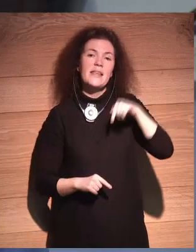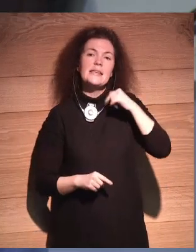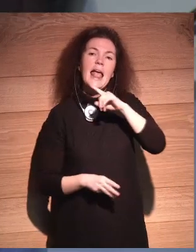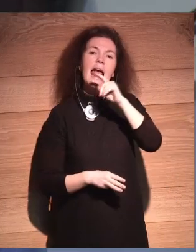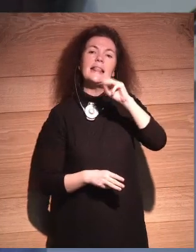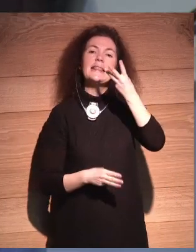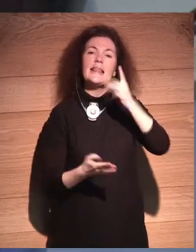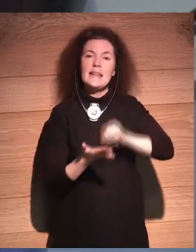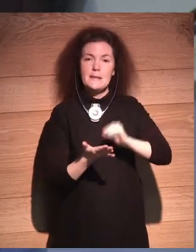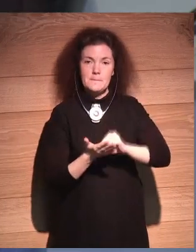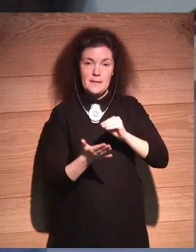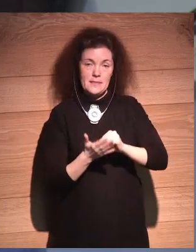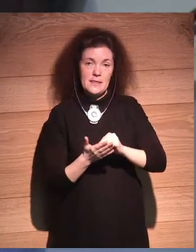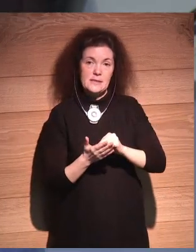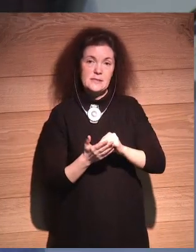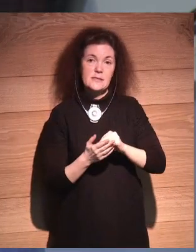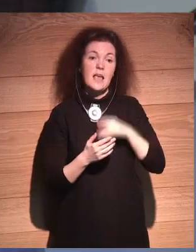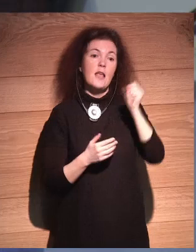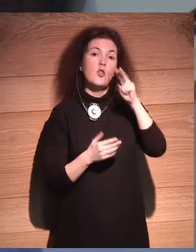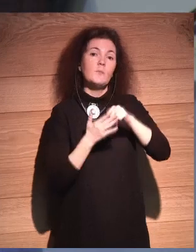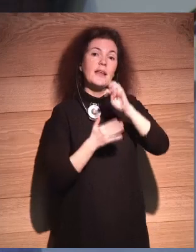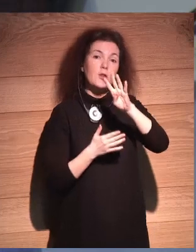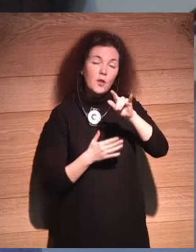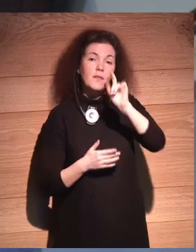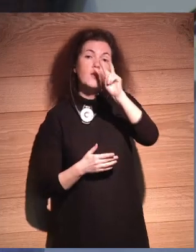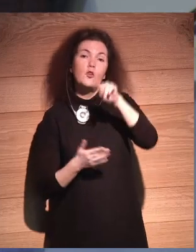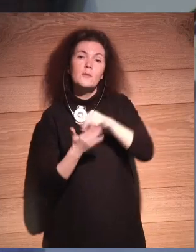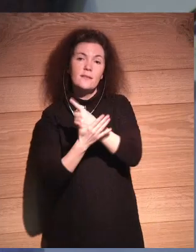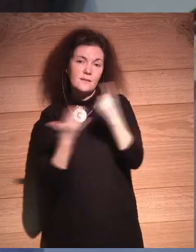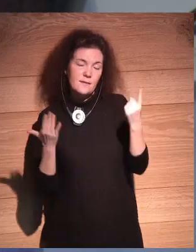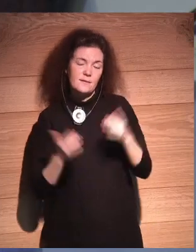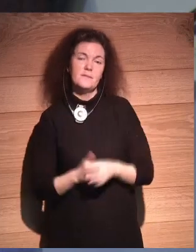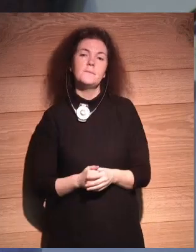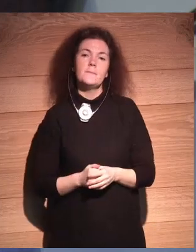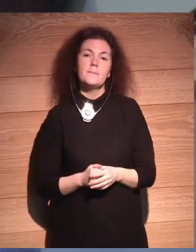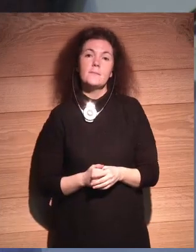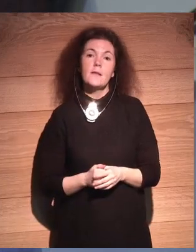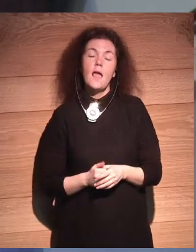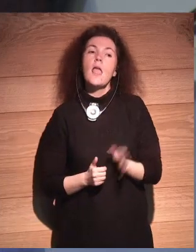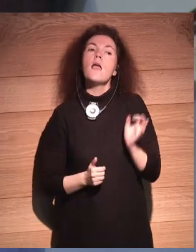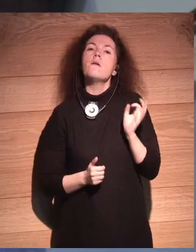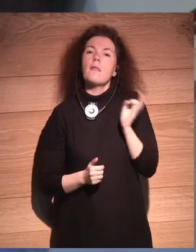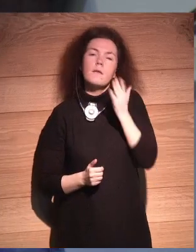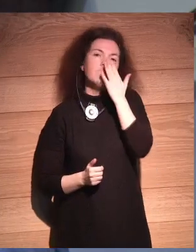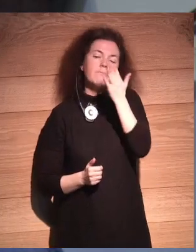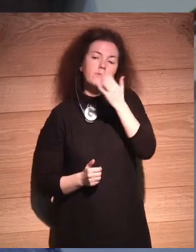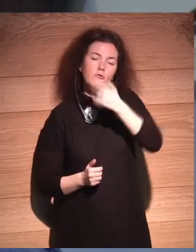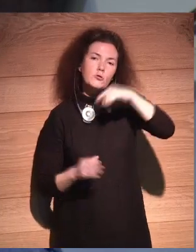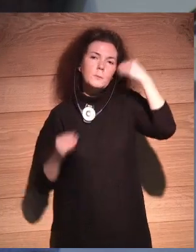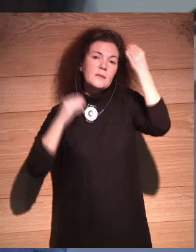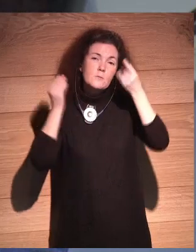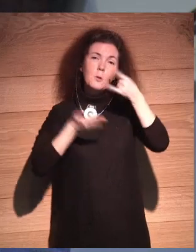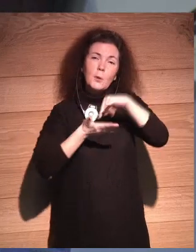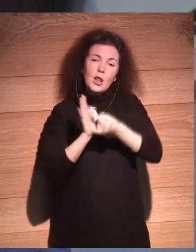la tercera edición, después de 2014 y 2016. Y la verdad es que creemos que dentro de todos